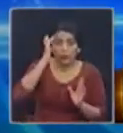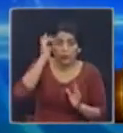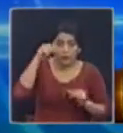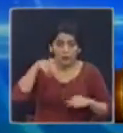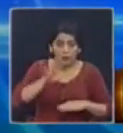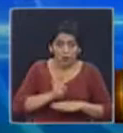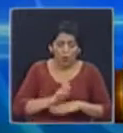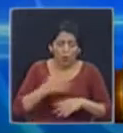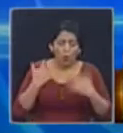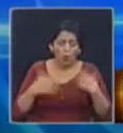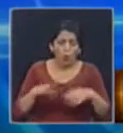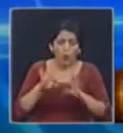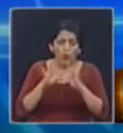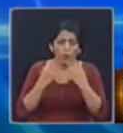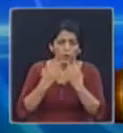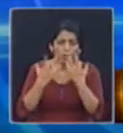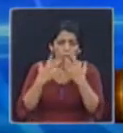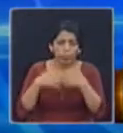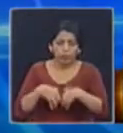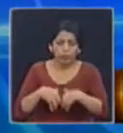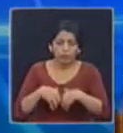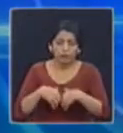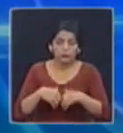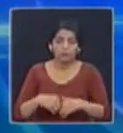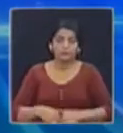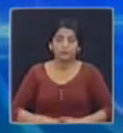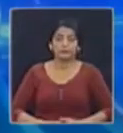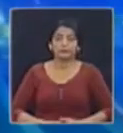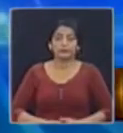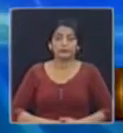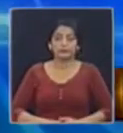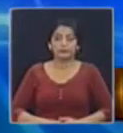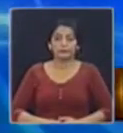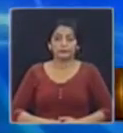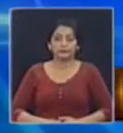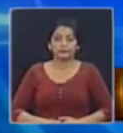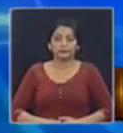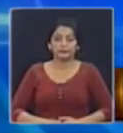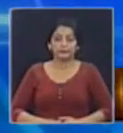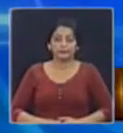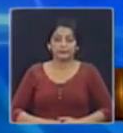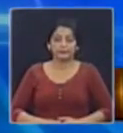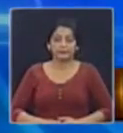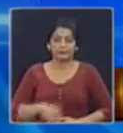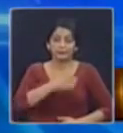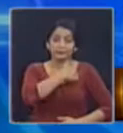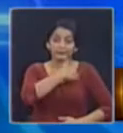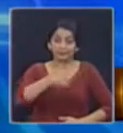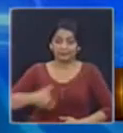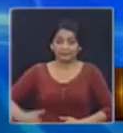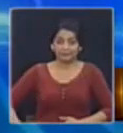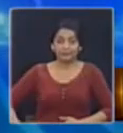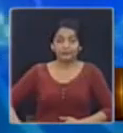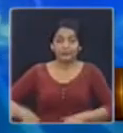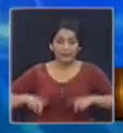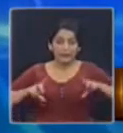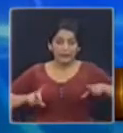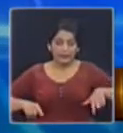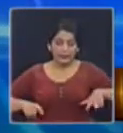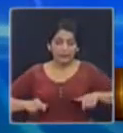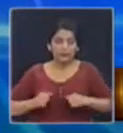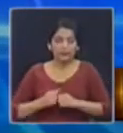tremendamente a la familia ecuatoriana? Asambleísta, el presidente Moreno, como le digo, más de